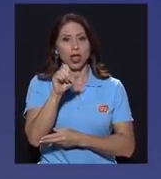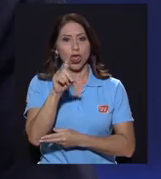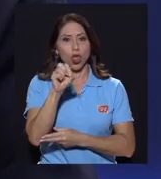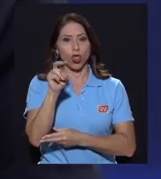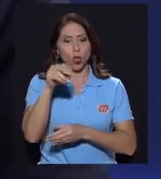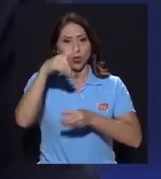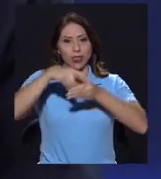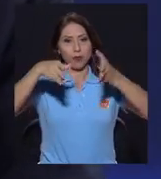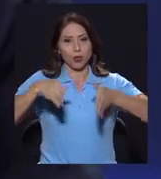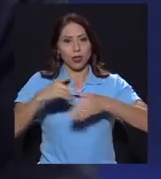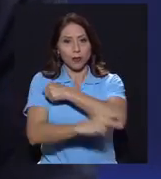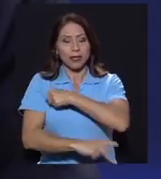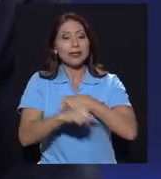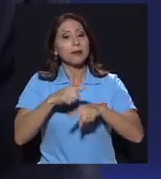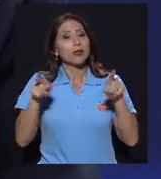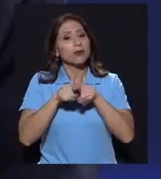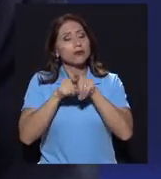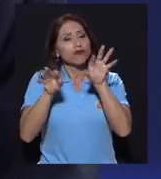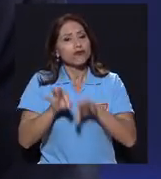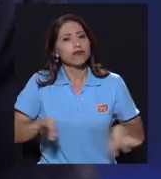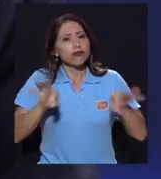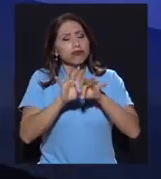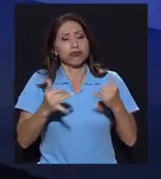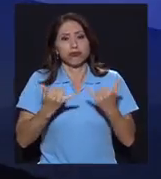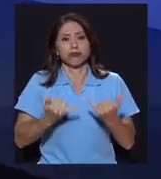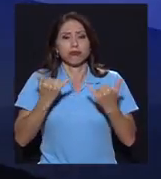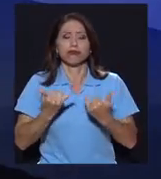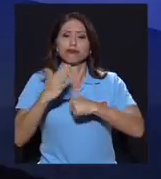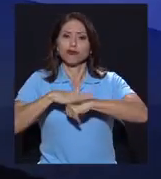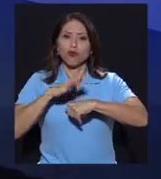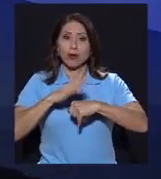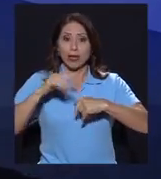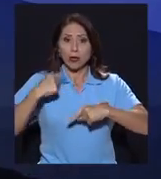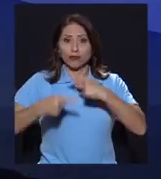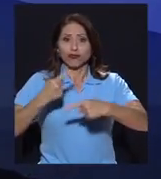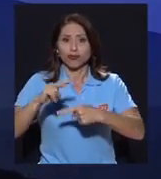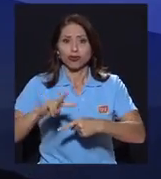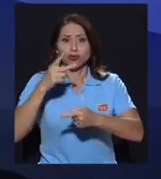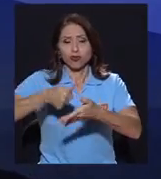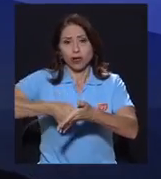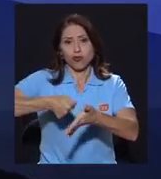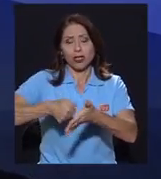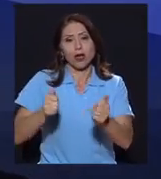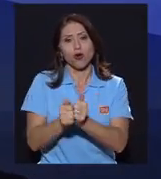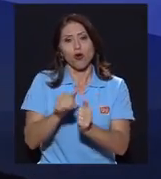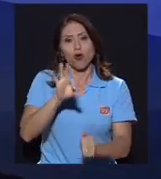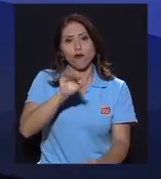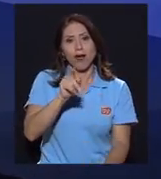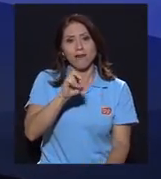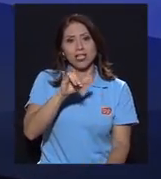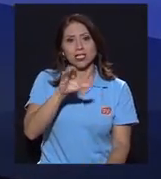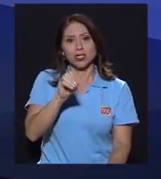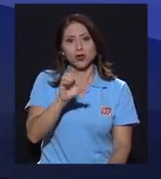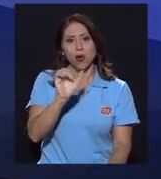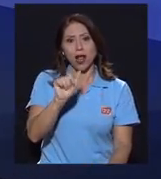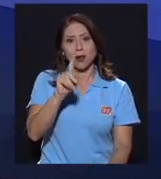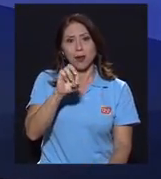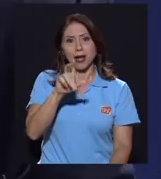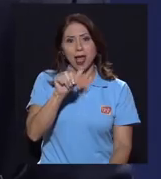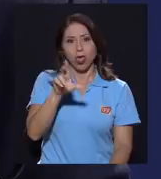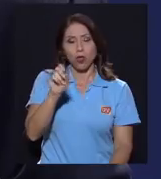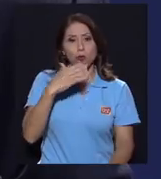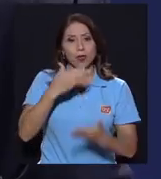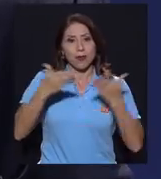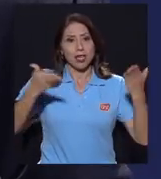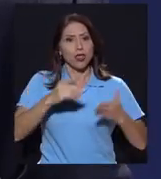diputado de la república pero además una pieza fundamental ahora en torno a esta segunda ronda con don fabricio alvarado bienvenido a mario como ésta